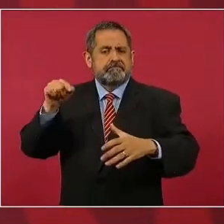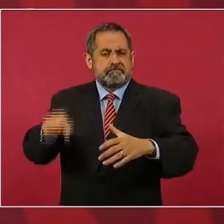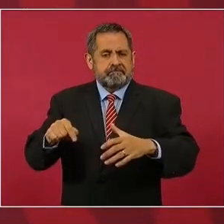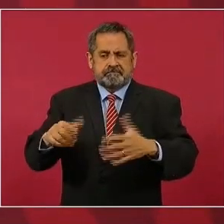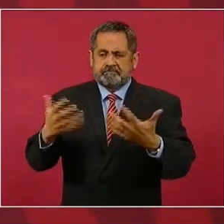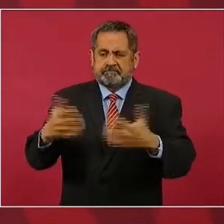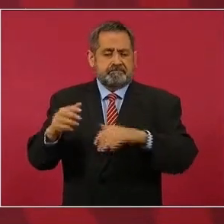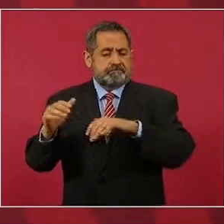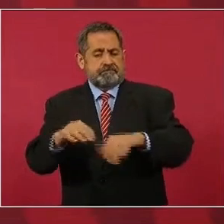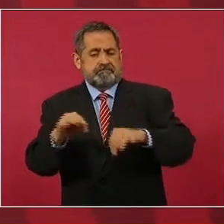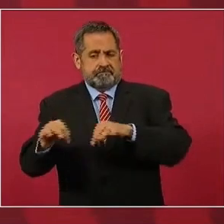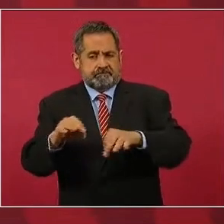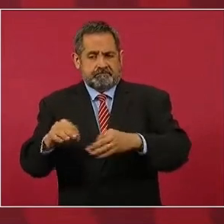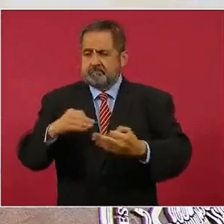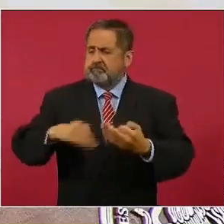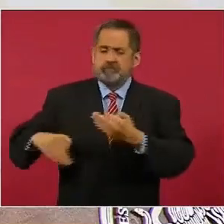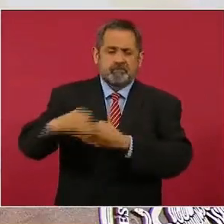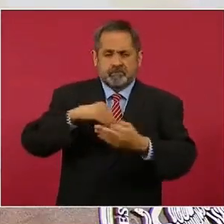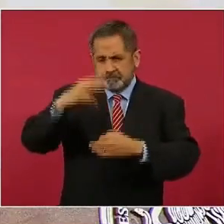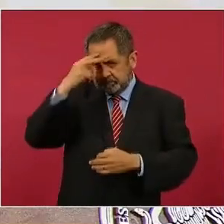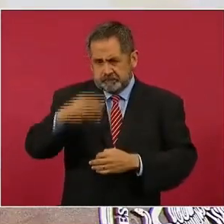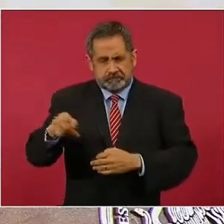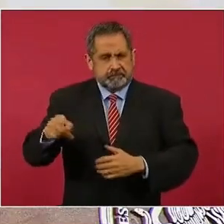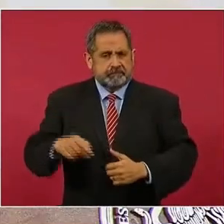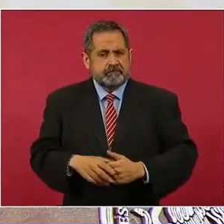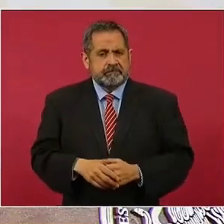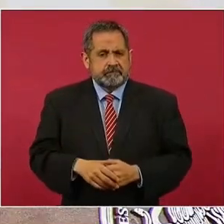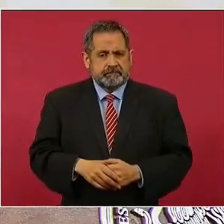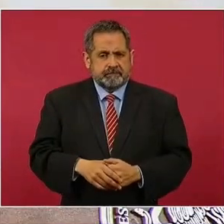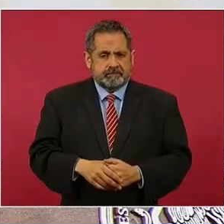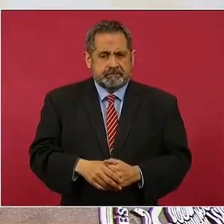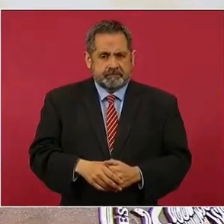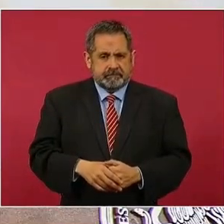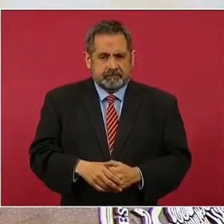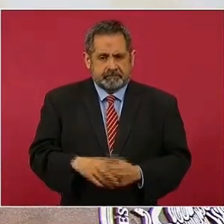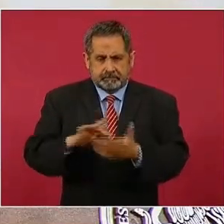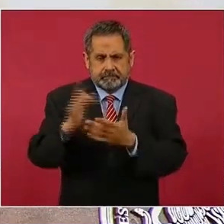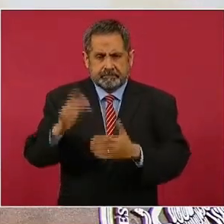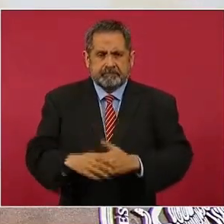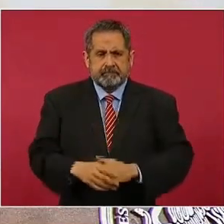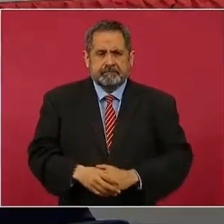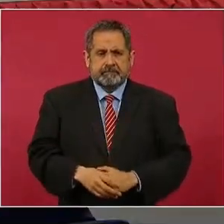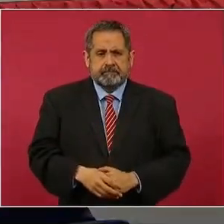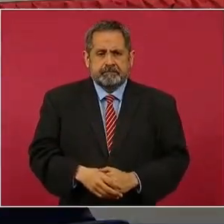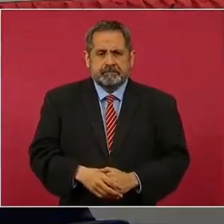empleo de todo mexicano. Gracias.